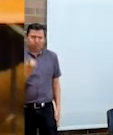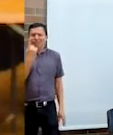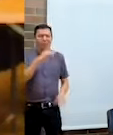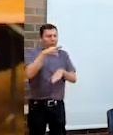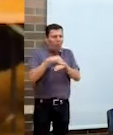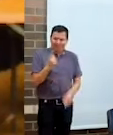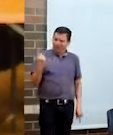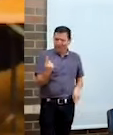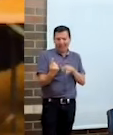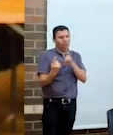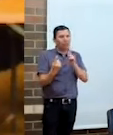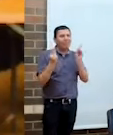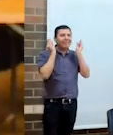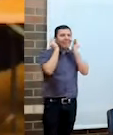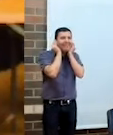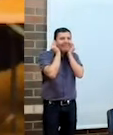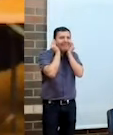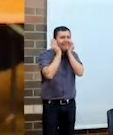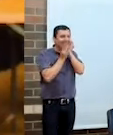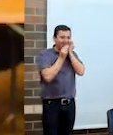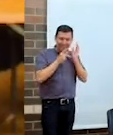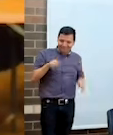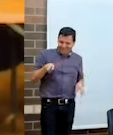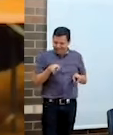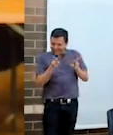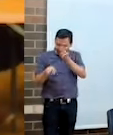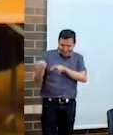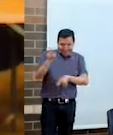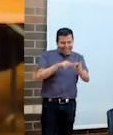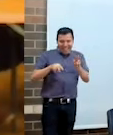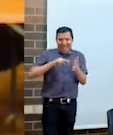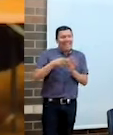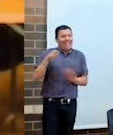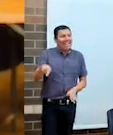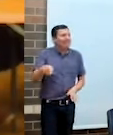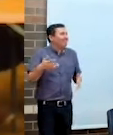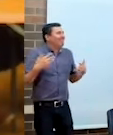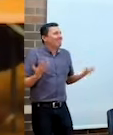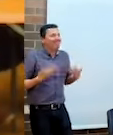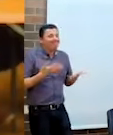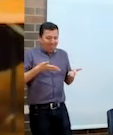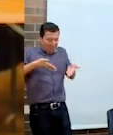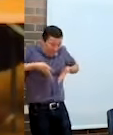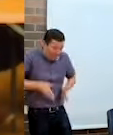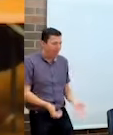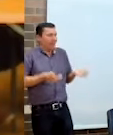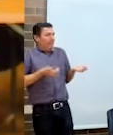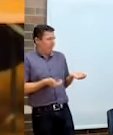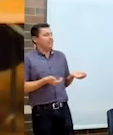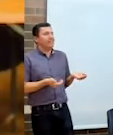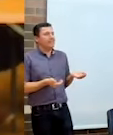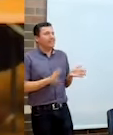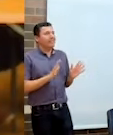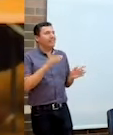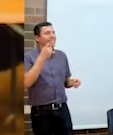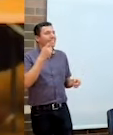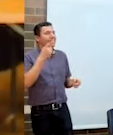ser. Entonces, solamente es una persona, entonces ese ser que no escucha, ese ser que no habla, ese ser